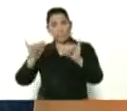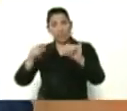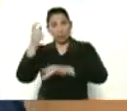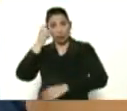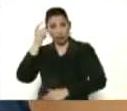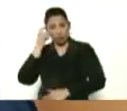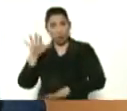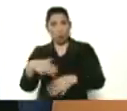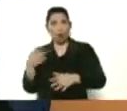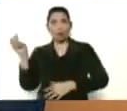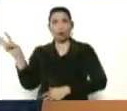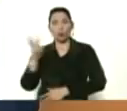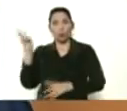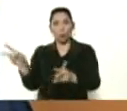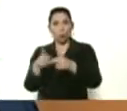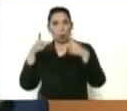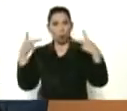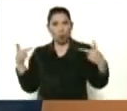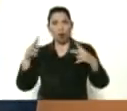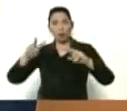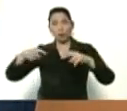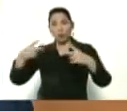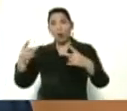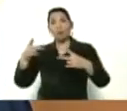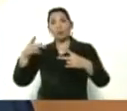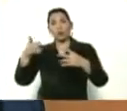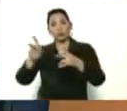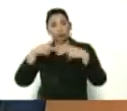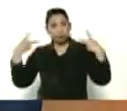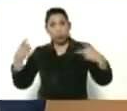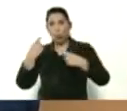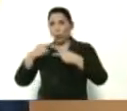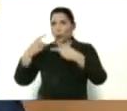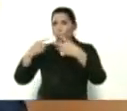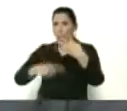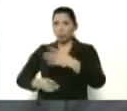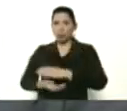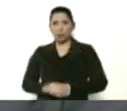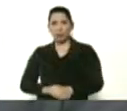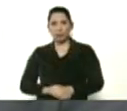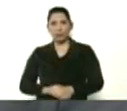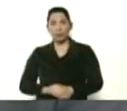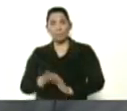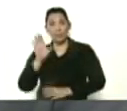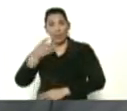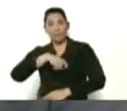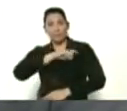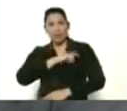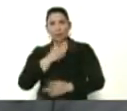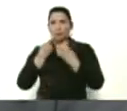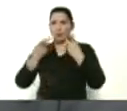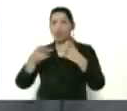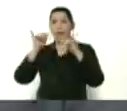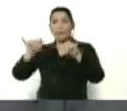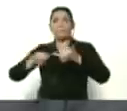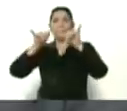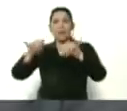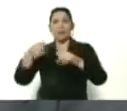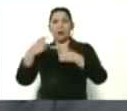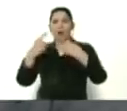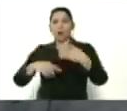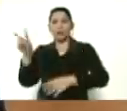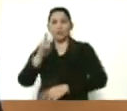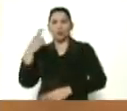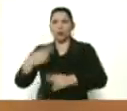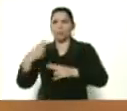que Washington Post, que el Nuevo Herald y que el diario El País de España publicaban la misma cosa, que Venezuela era un peligro